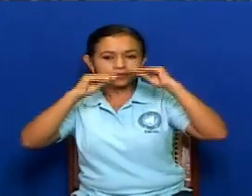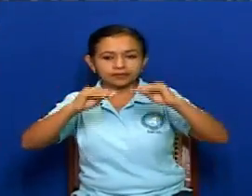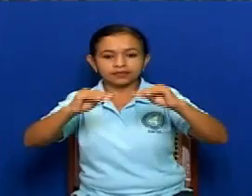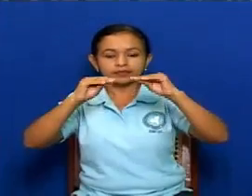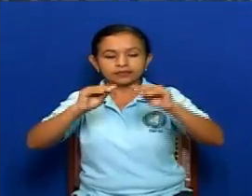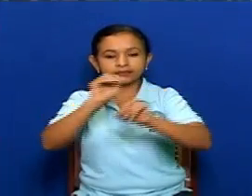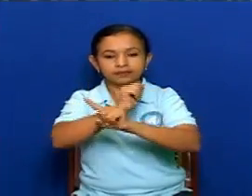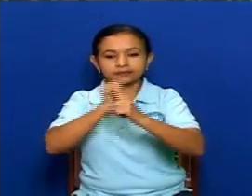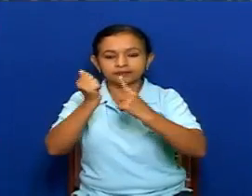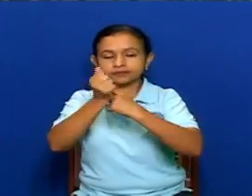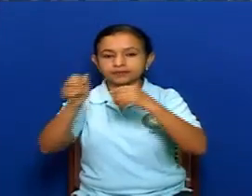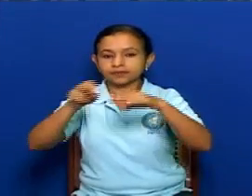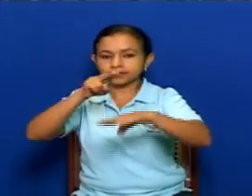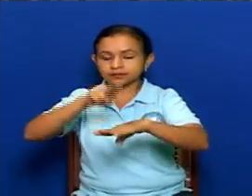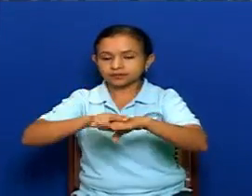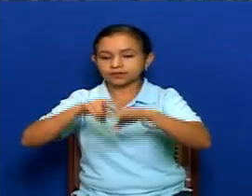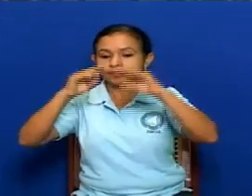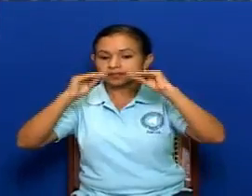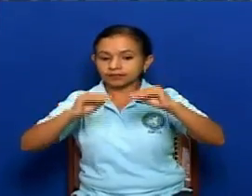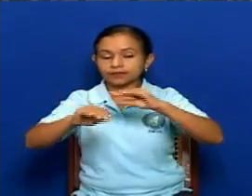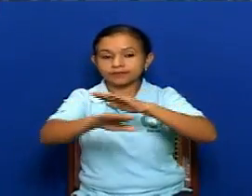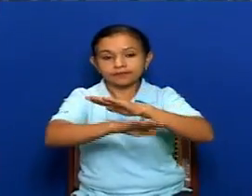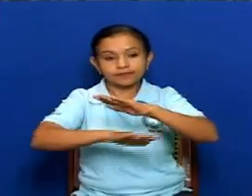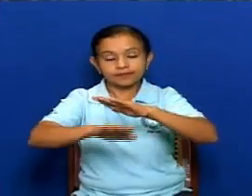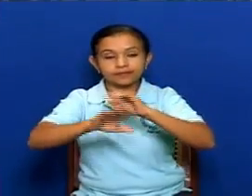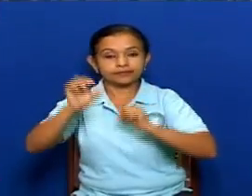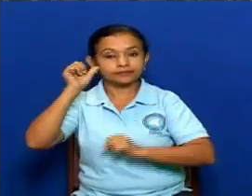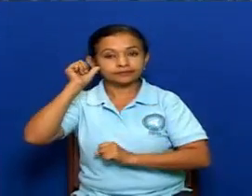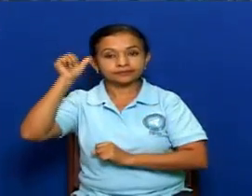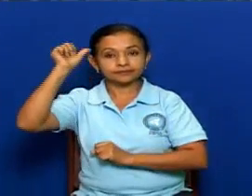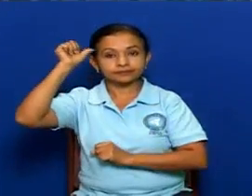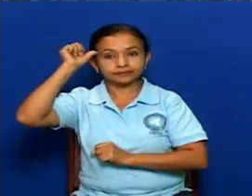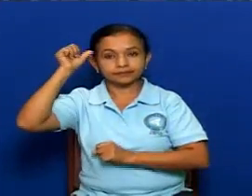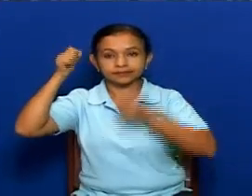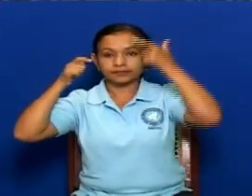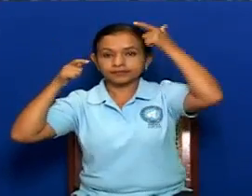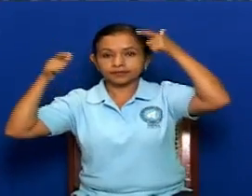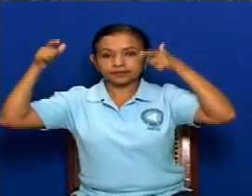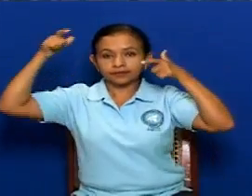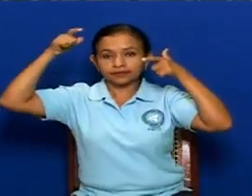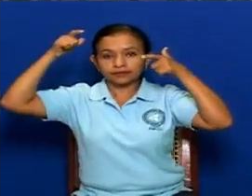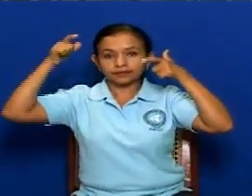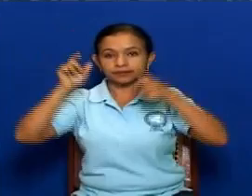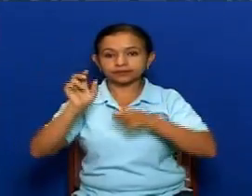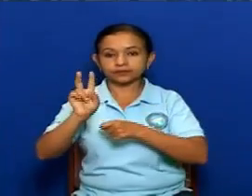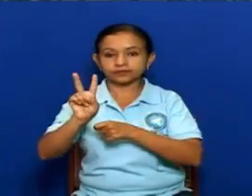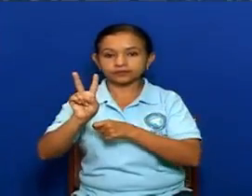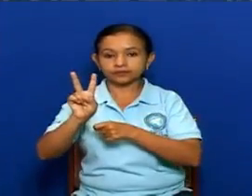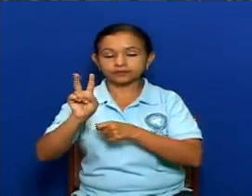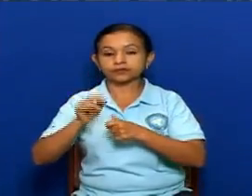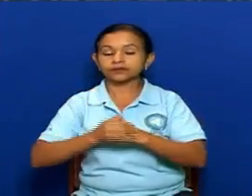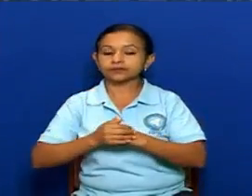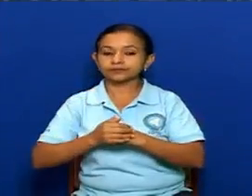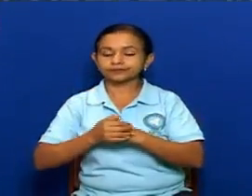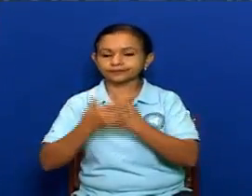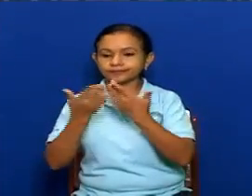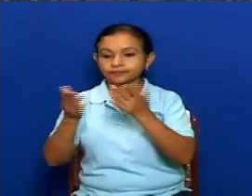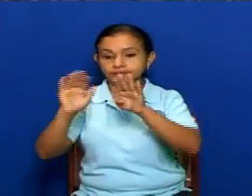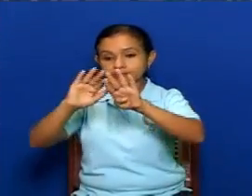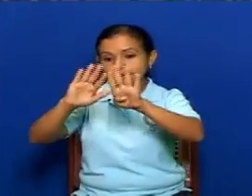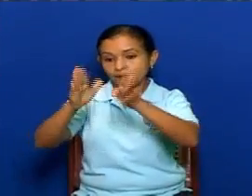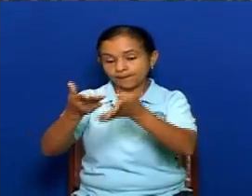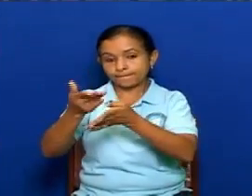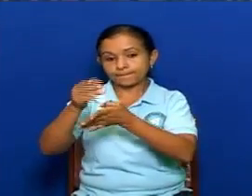en la Asamblea Nacional de Educación Básica para Adultos y Sandino II. Licenciada María